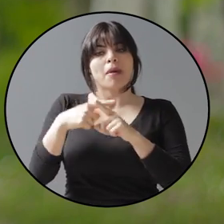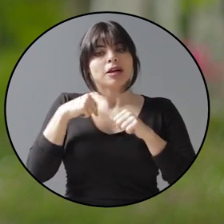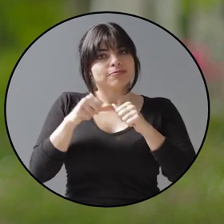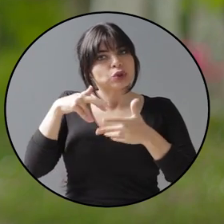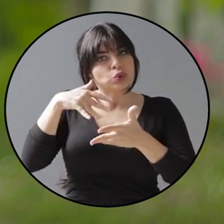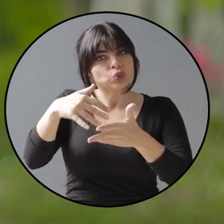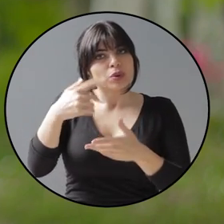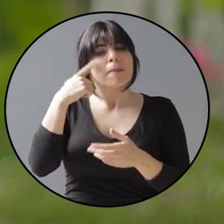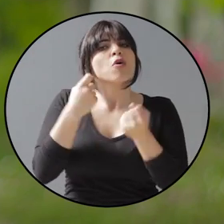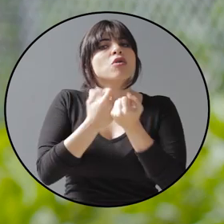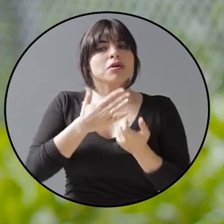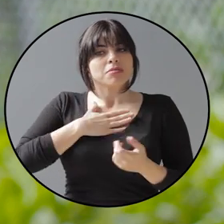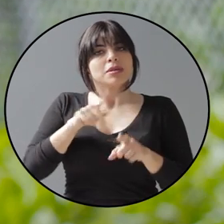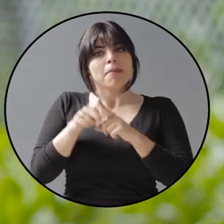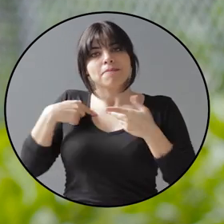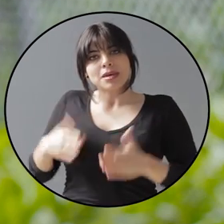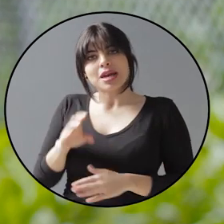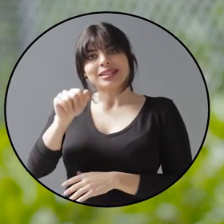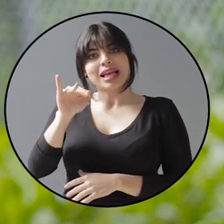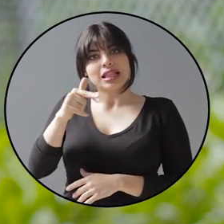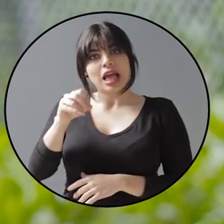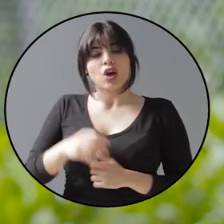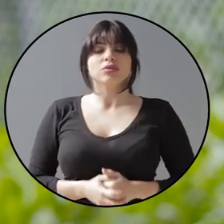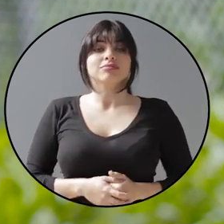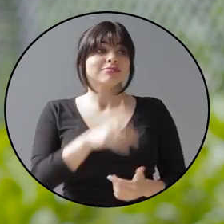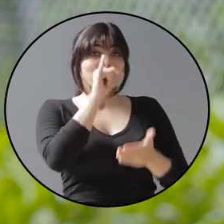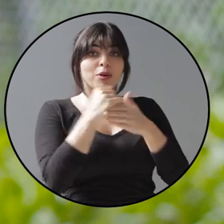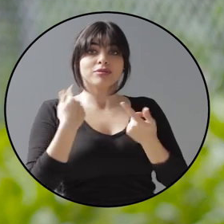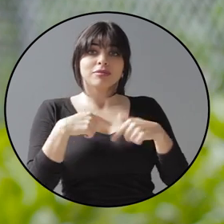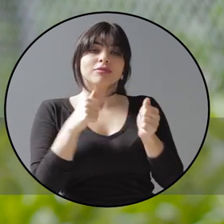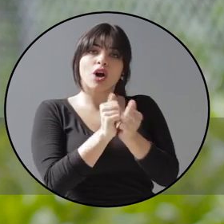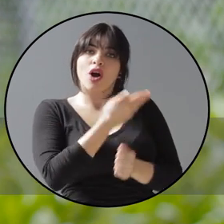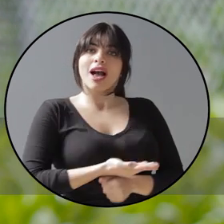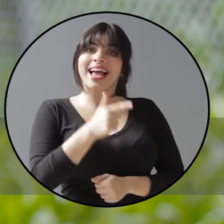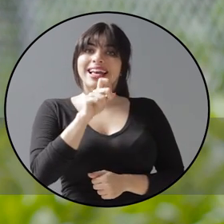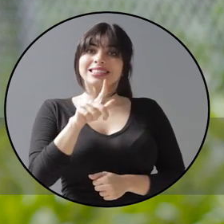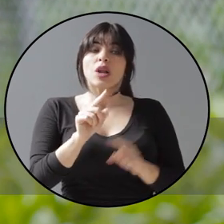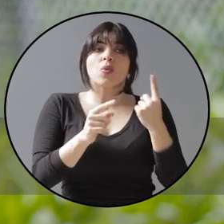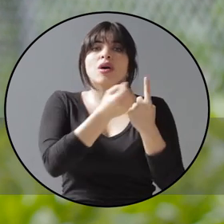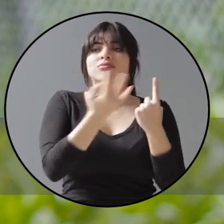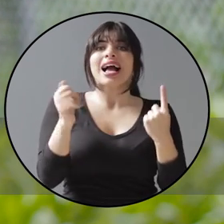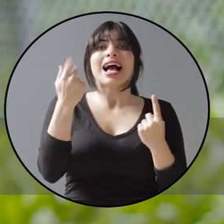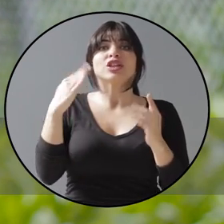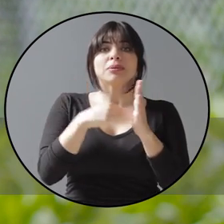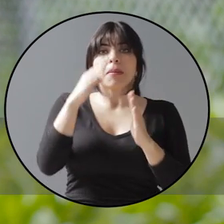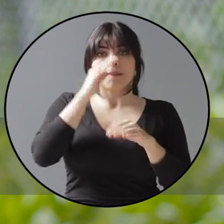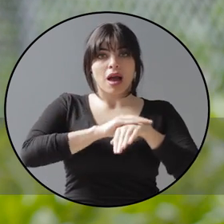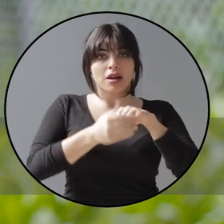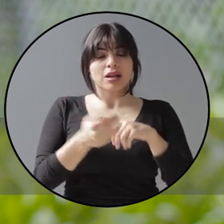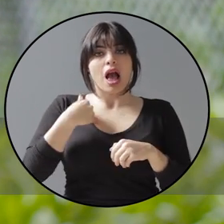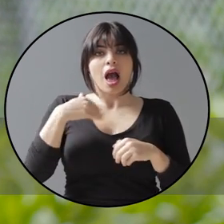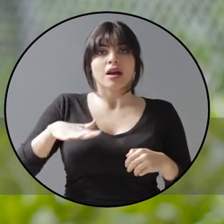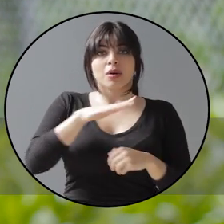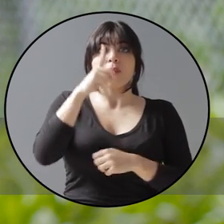Lo hice por mí y por Santiago. Por eso estamos aquí, junto a Geisel, una de las 14.000 madres adolescentes que hay al año en Costa